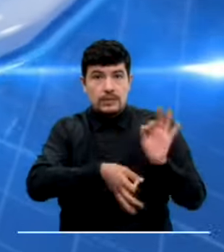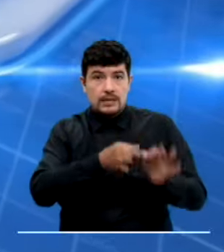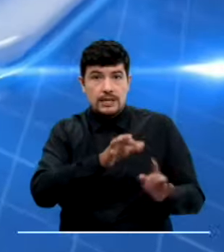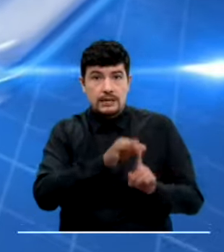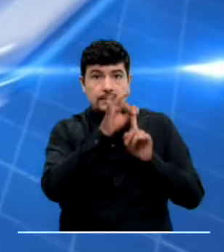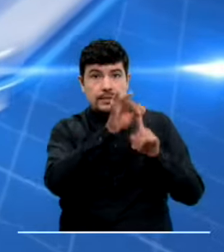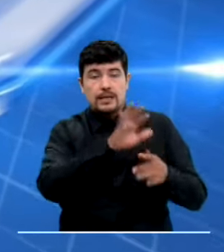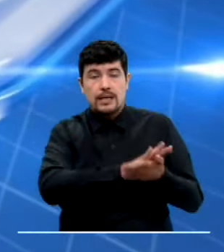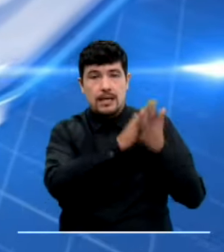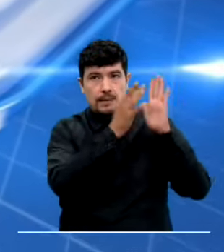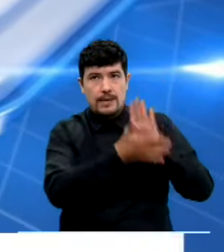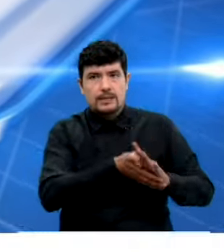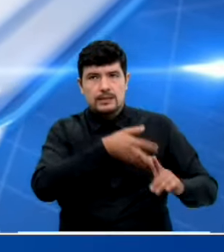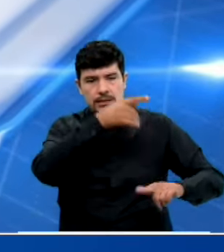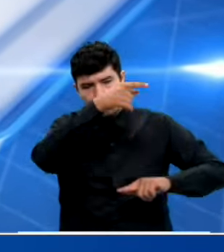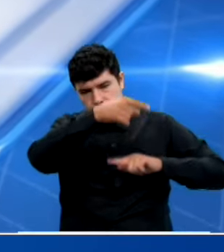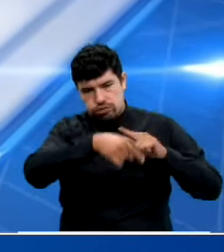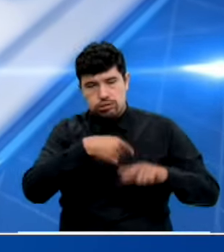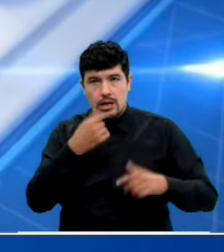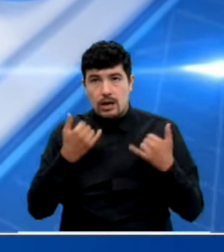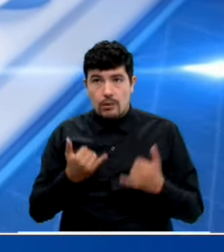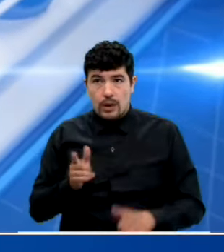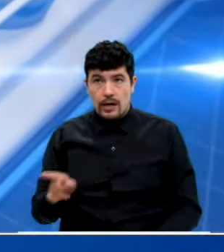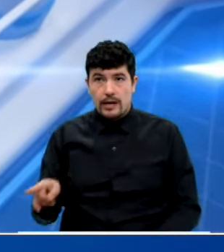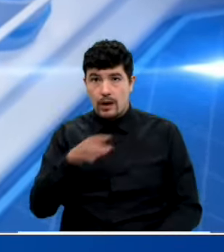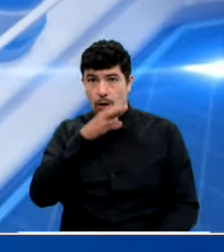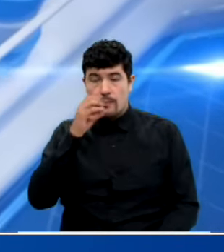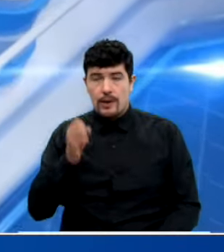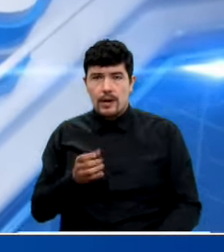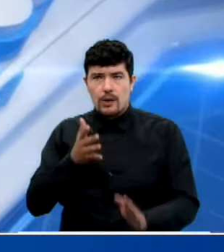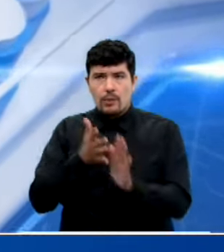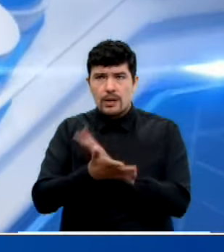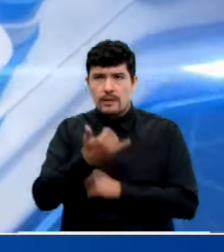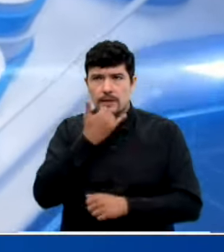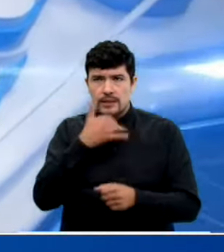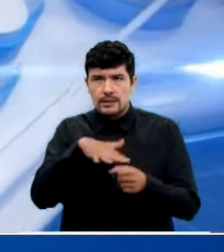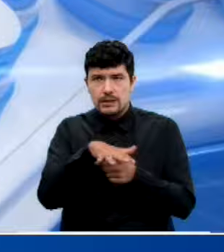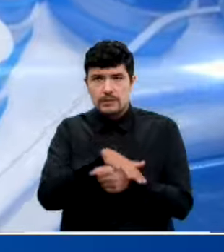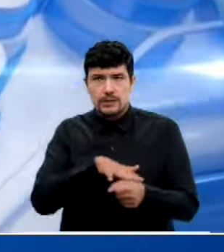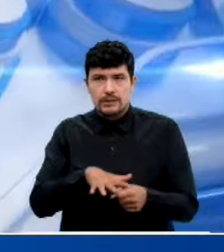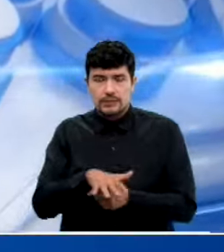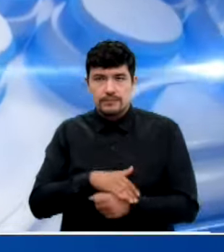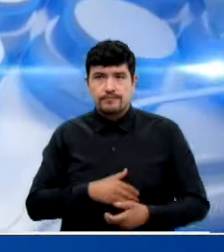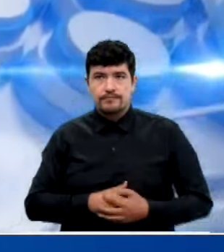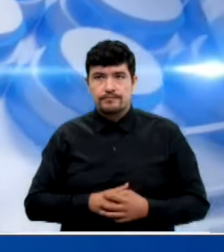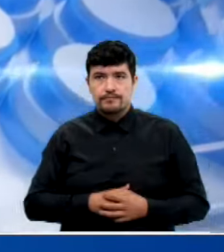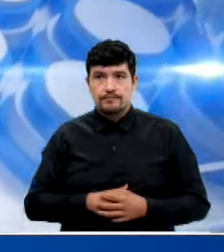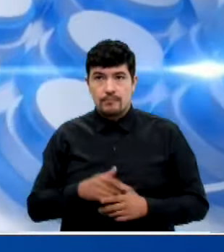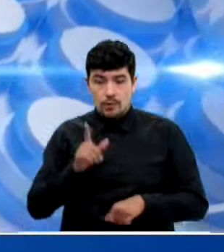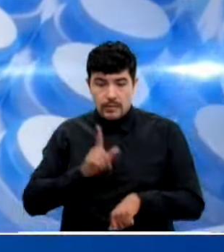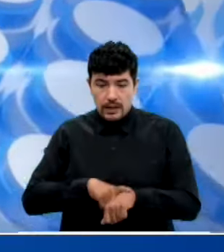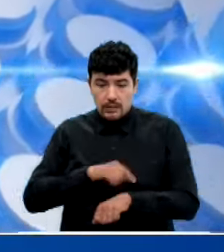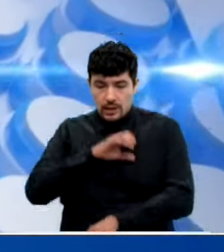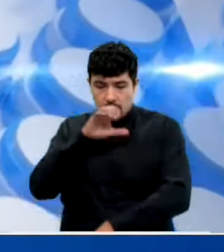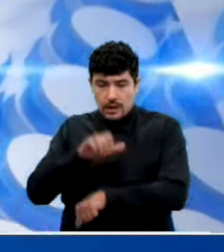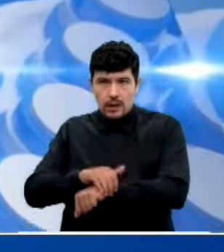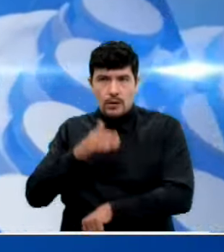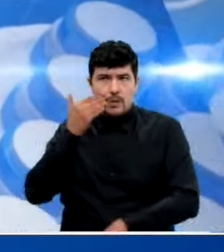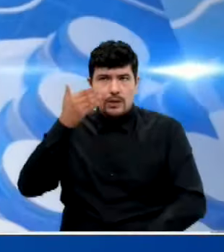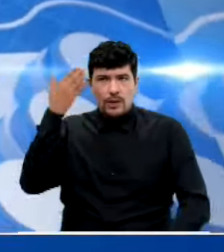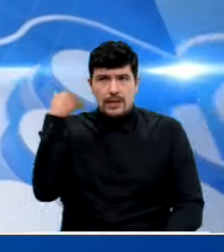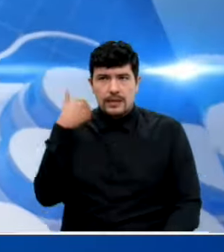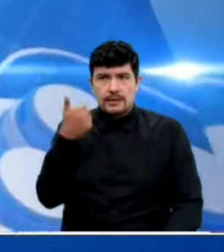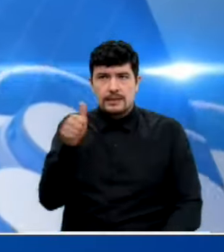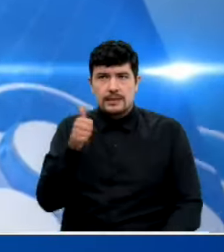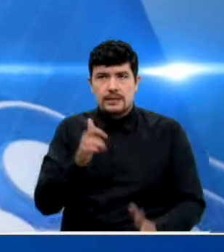Escrito de 17 páginas, Zeus relató cómo, según él, ocurrieron los hechos. Desde el mismo momento de su captura el pasado 10 de abril en